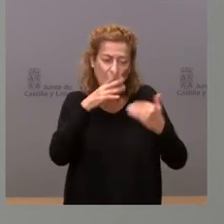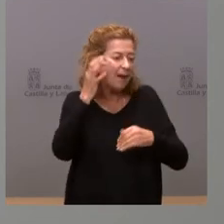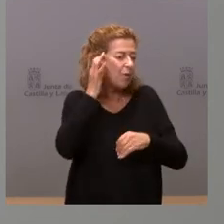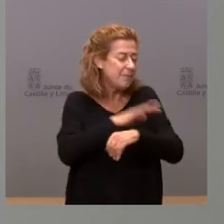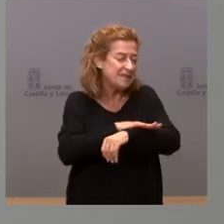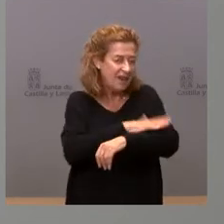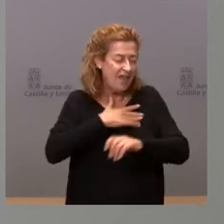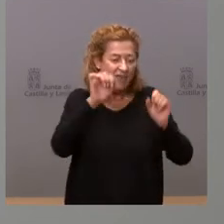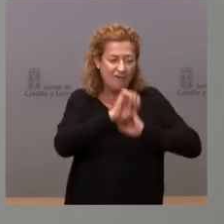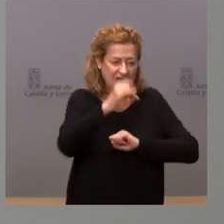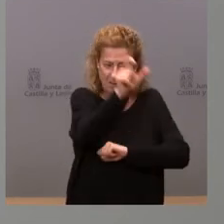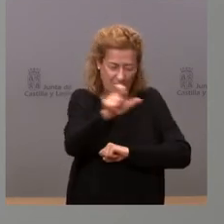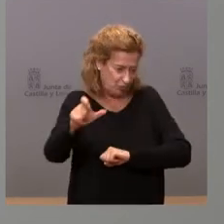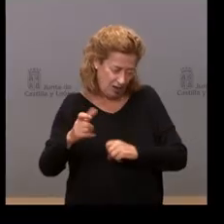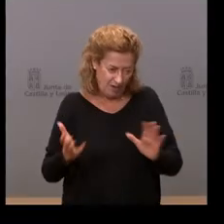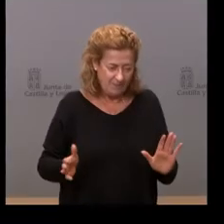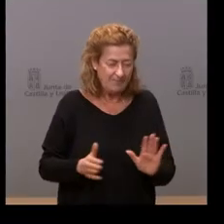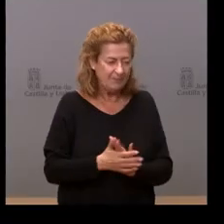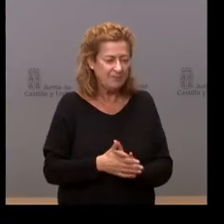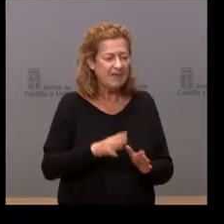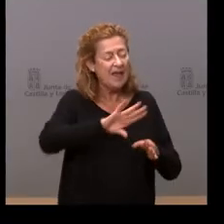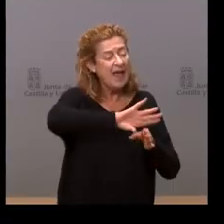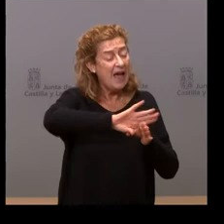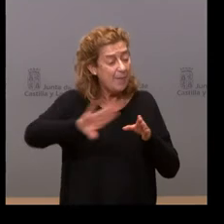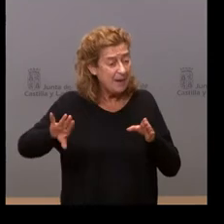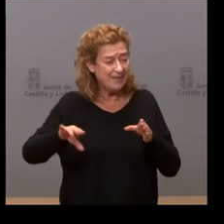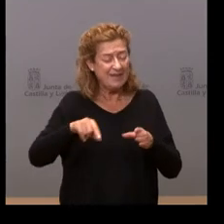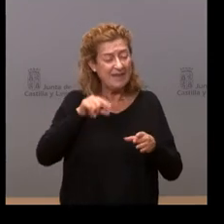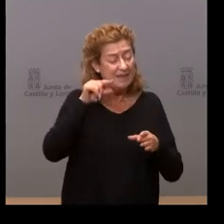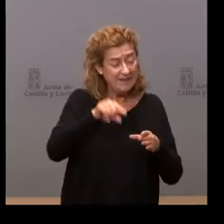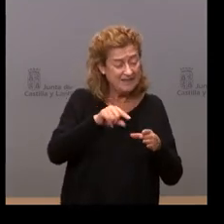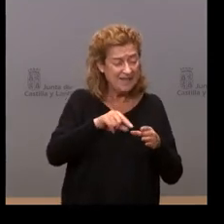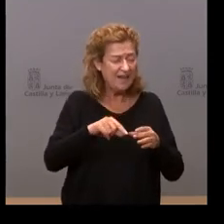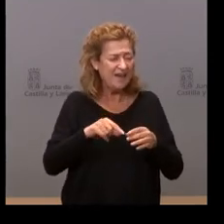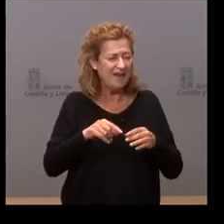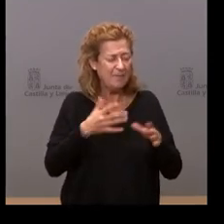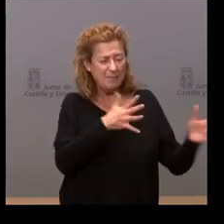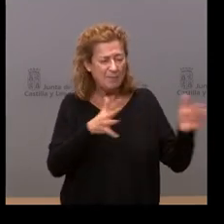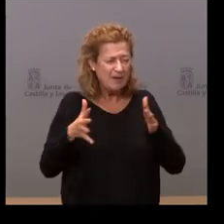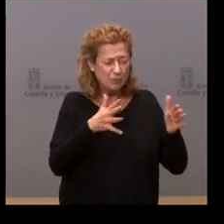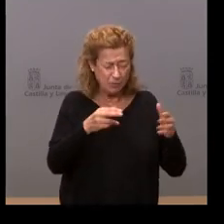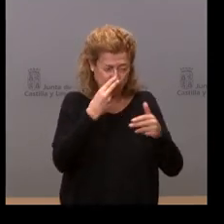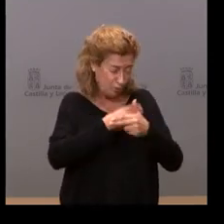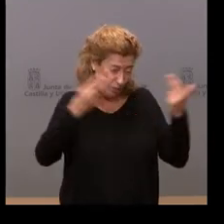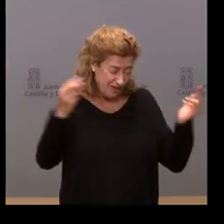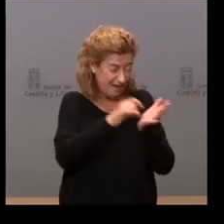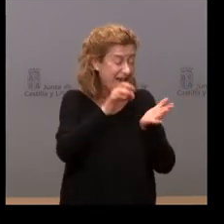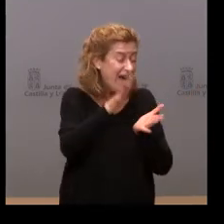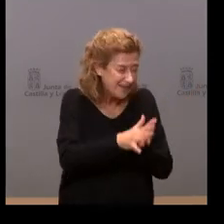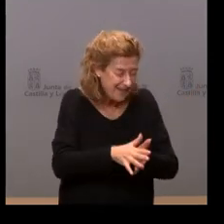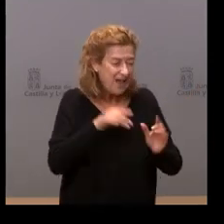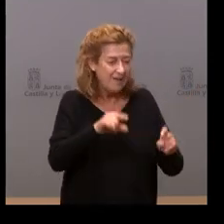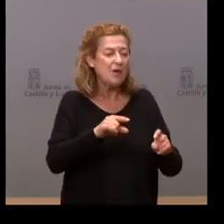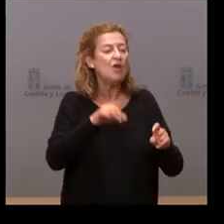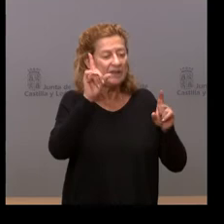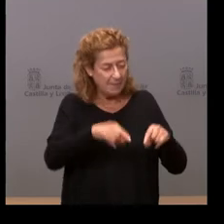personal e independientemente de que sea tratar de más o menos en publicarse se va a informar de lo que se